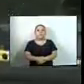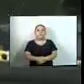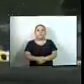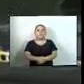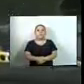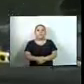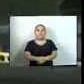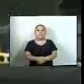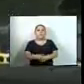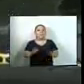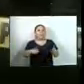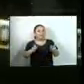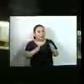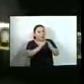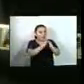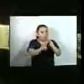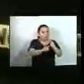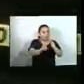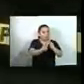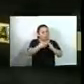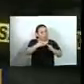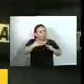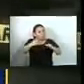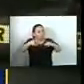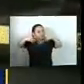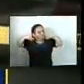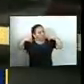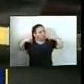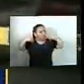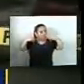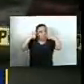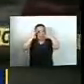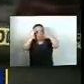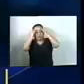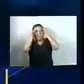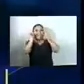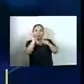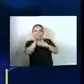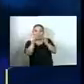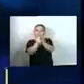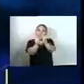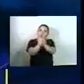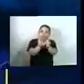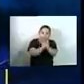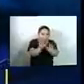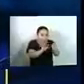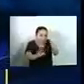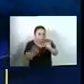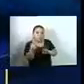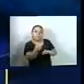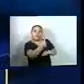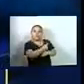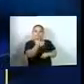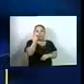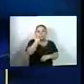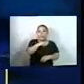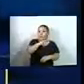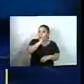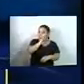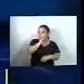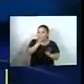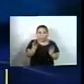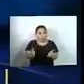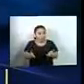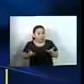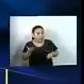El aislamiento, la ansiedad y el estrés están generando estragos en la salud mental de la población y peor